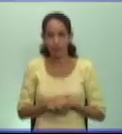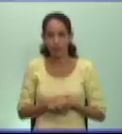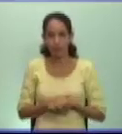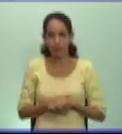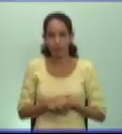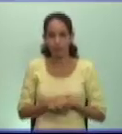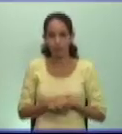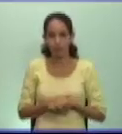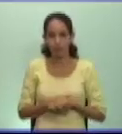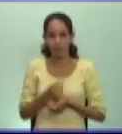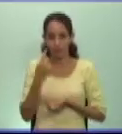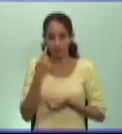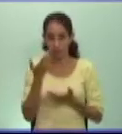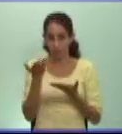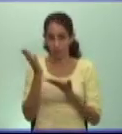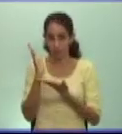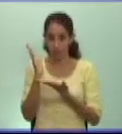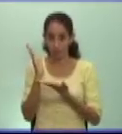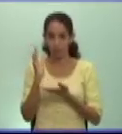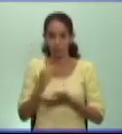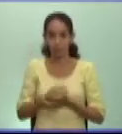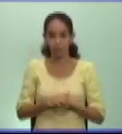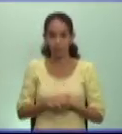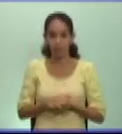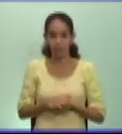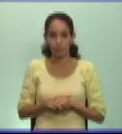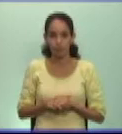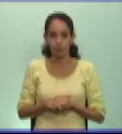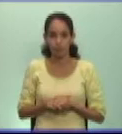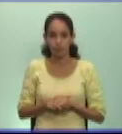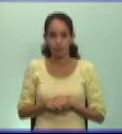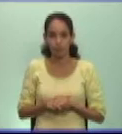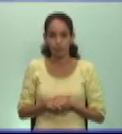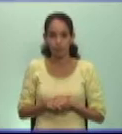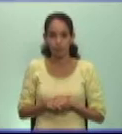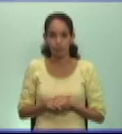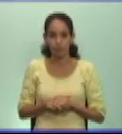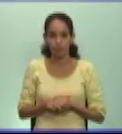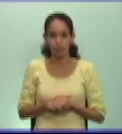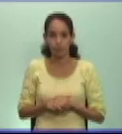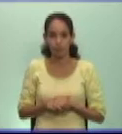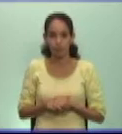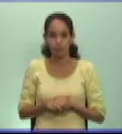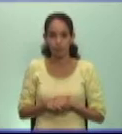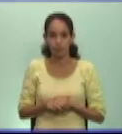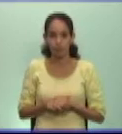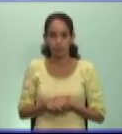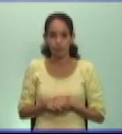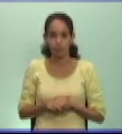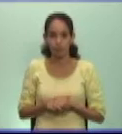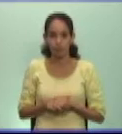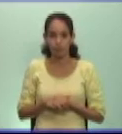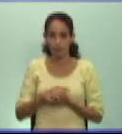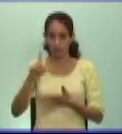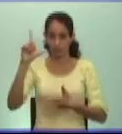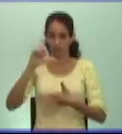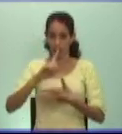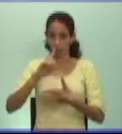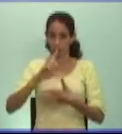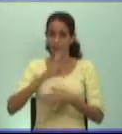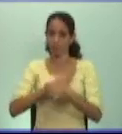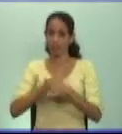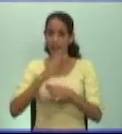América Latina hasta el periodo 39, igual que hicimos con Estados Unidos, en víspera de la Segunda Guerra Mundial. Ahí hay